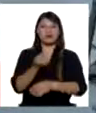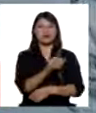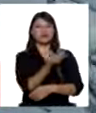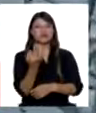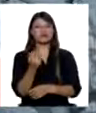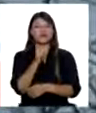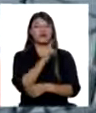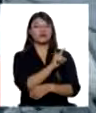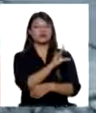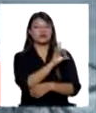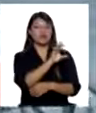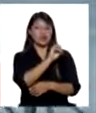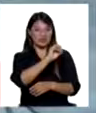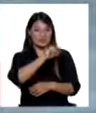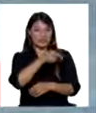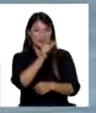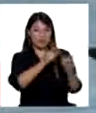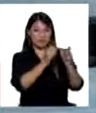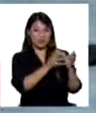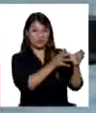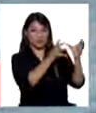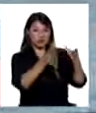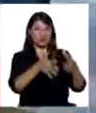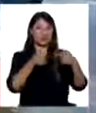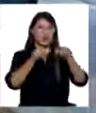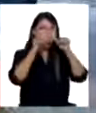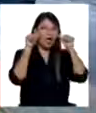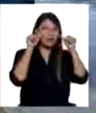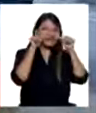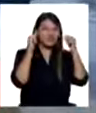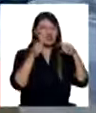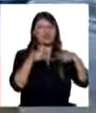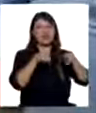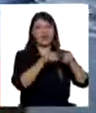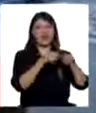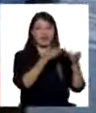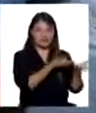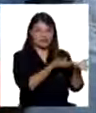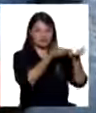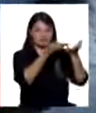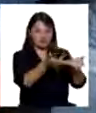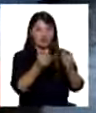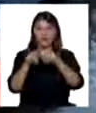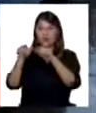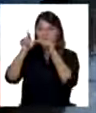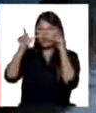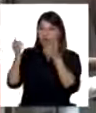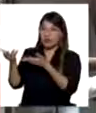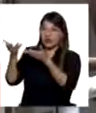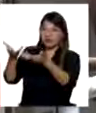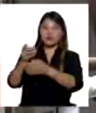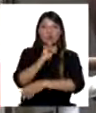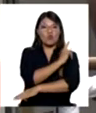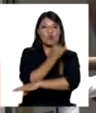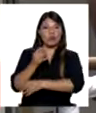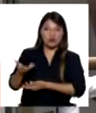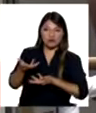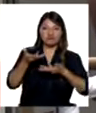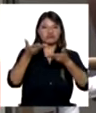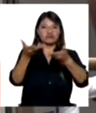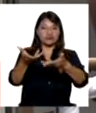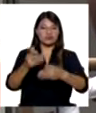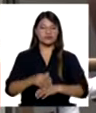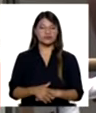135 comunidades ribereñas de los pueblos Shipibos y Ashánicas, tanto de la región Loreto como de Ucayali. A través